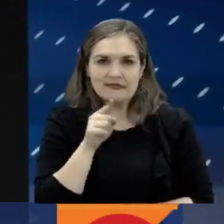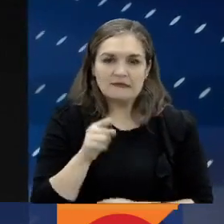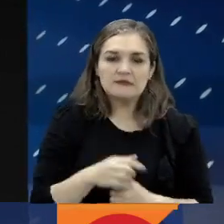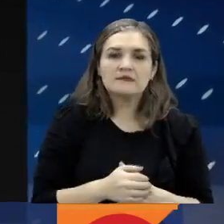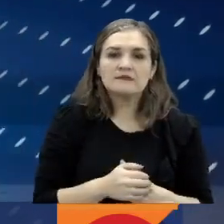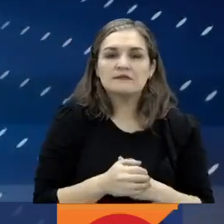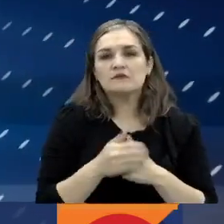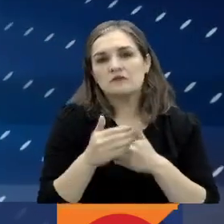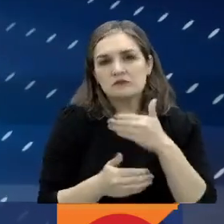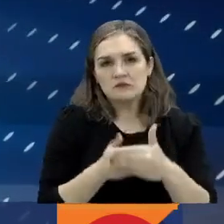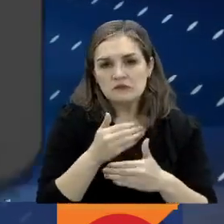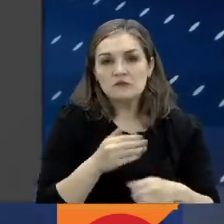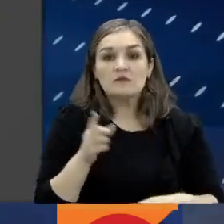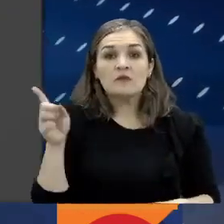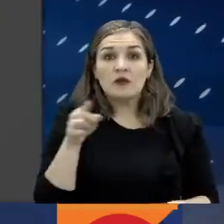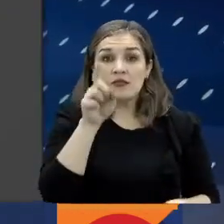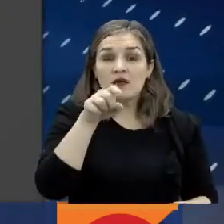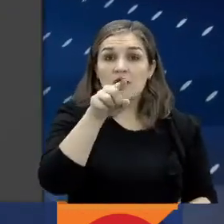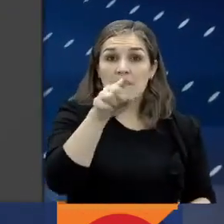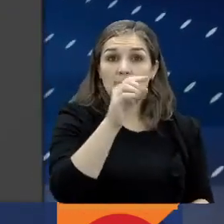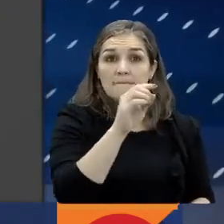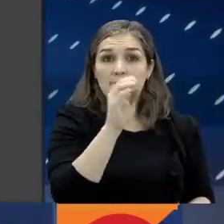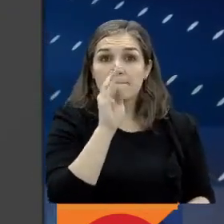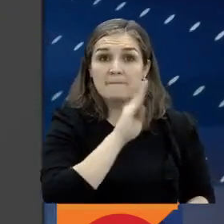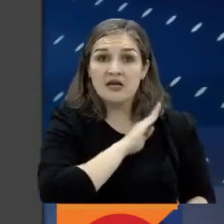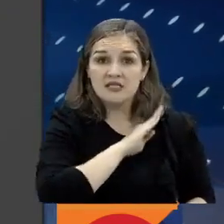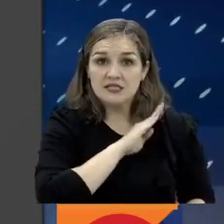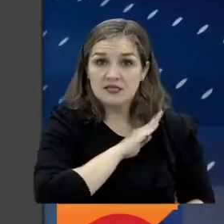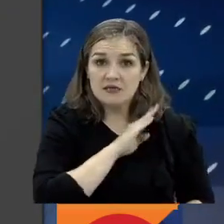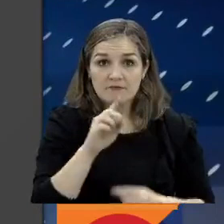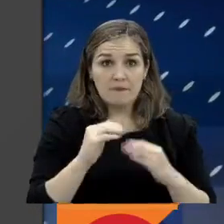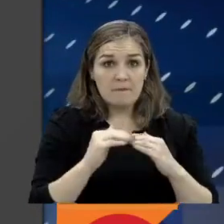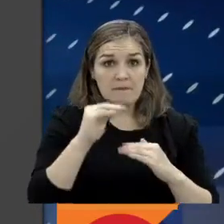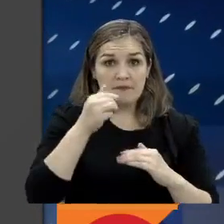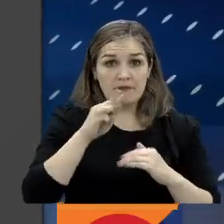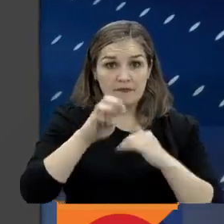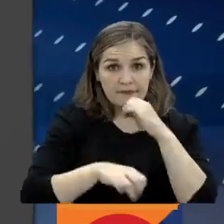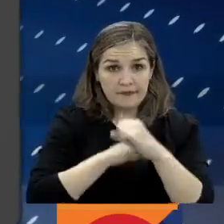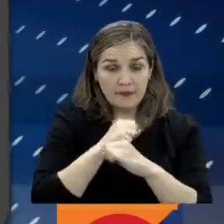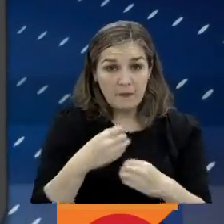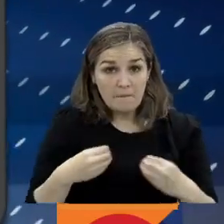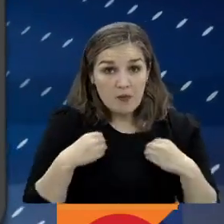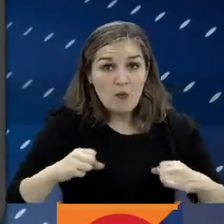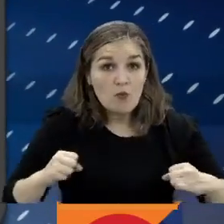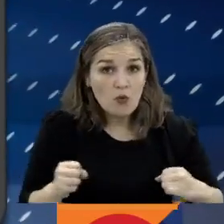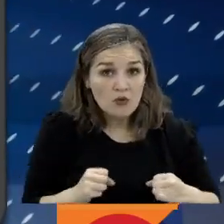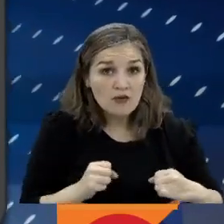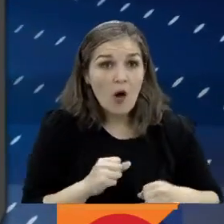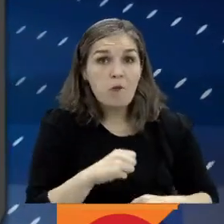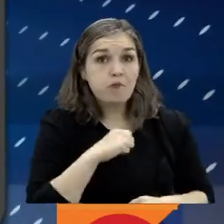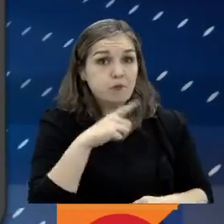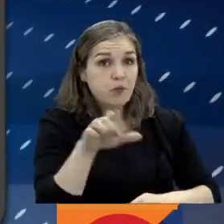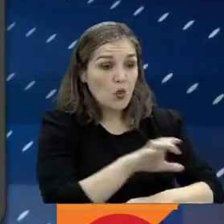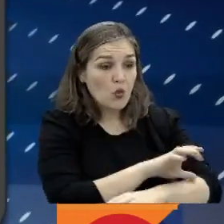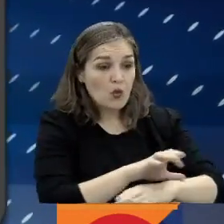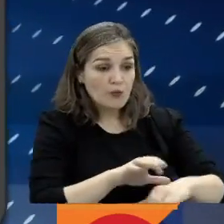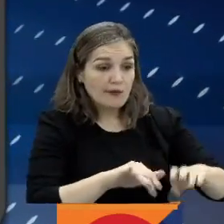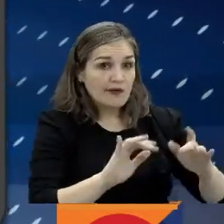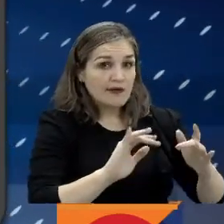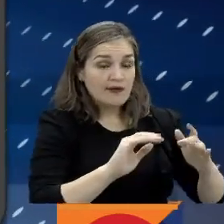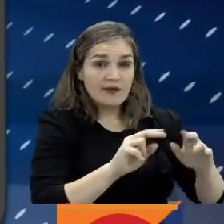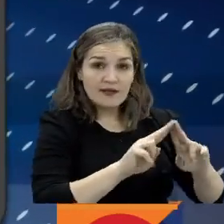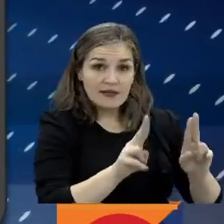requisitos como ser bachiller mayor de edad, residir en Bogotá, contar con acceso a un computador y conectividad, entre